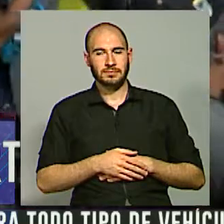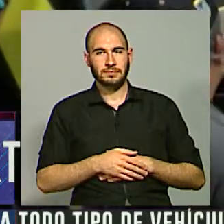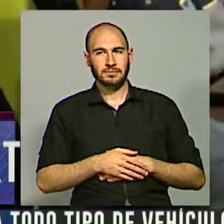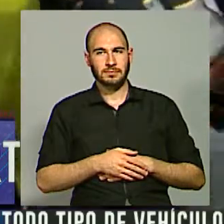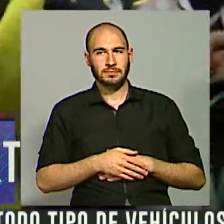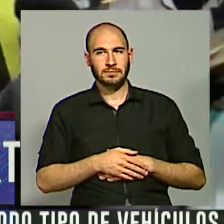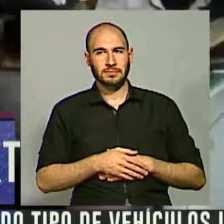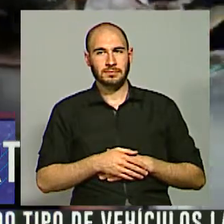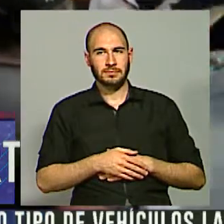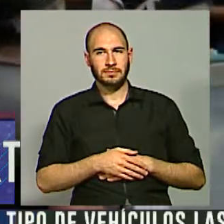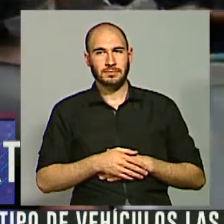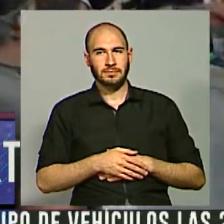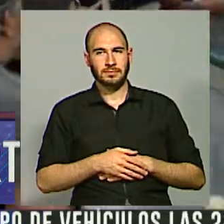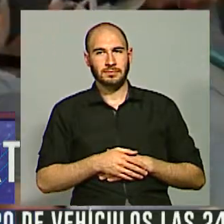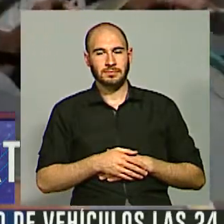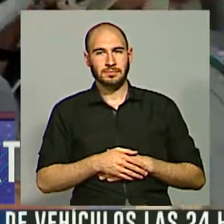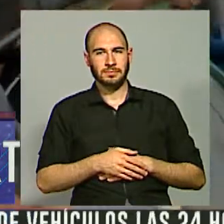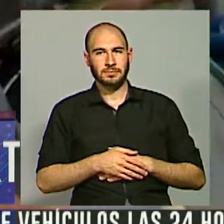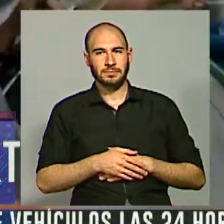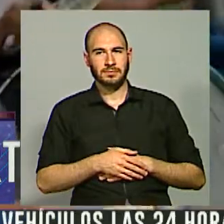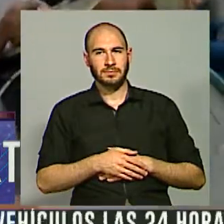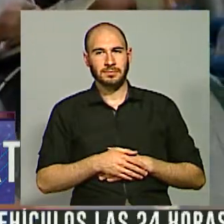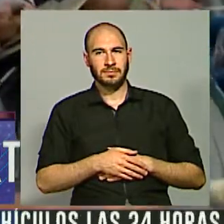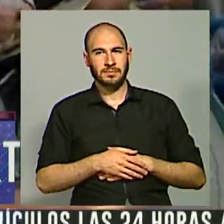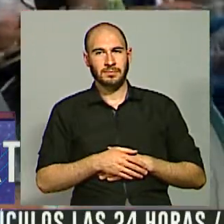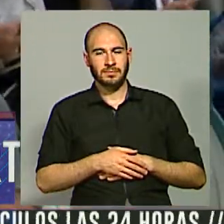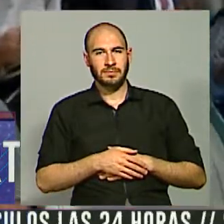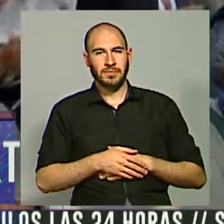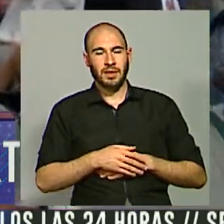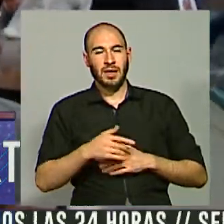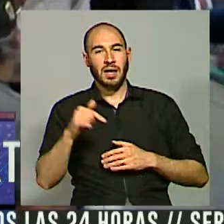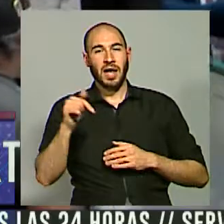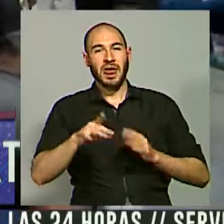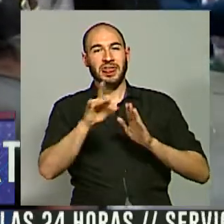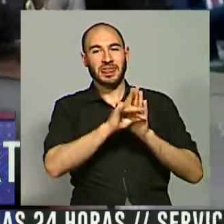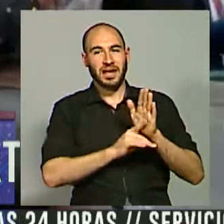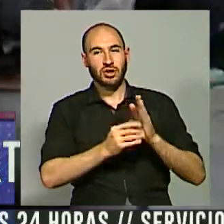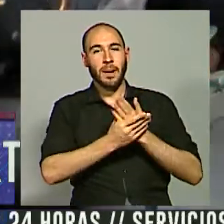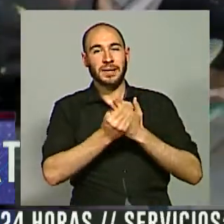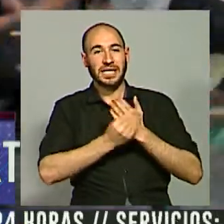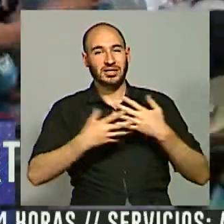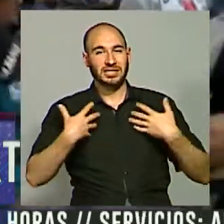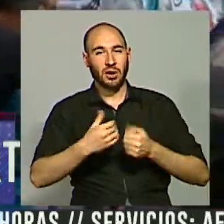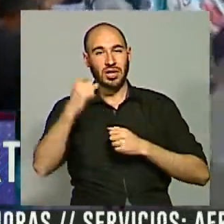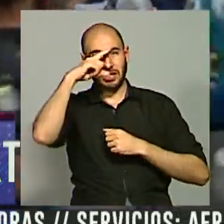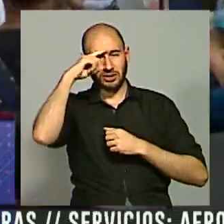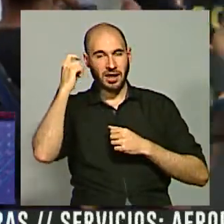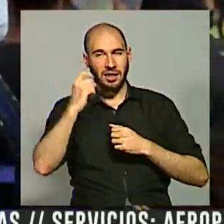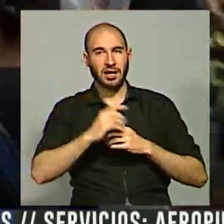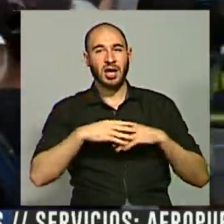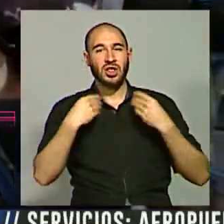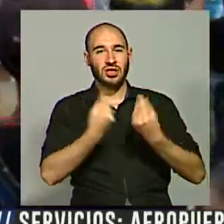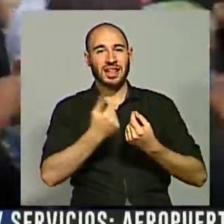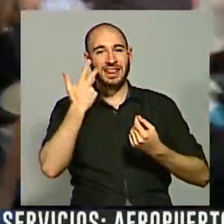En democracia murieron 3.030 mujeres por aborto. De acuerdo con datos del Ministerio de Salud de la Nación, fueron más